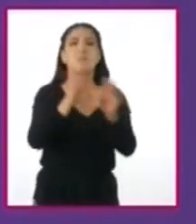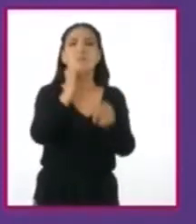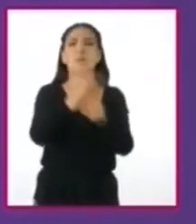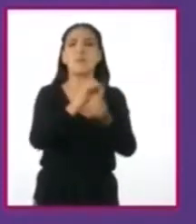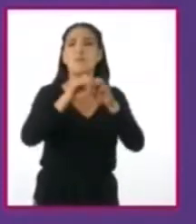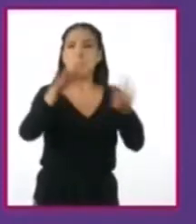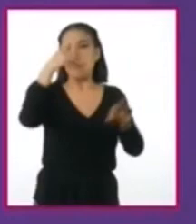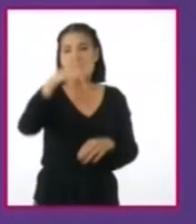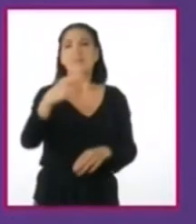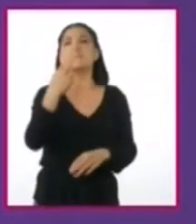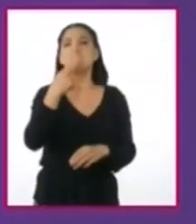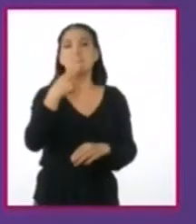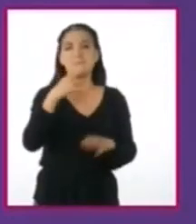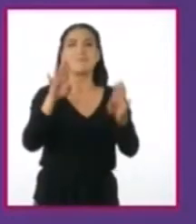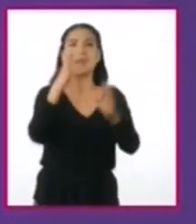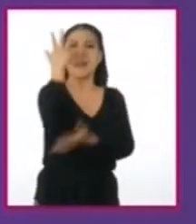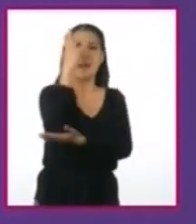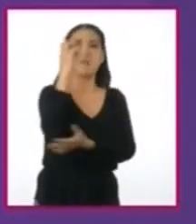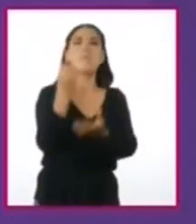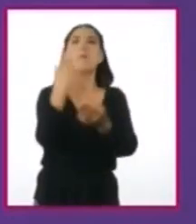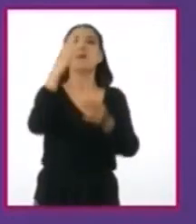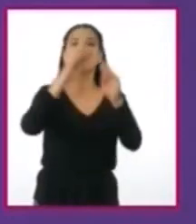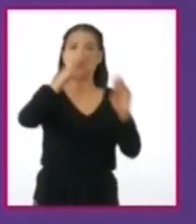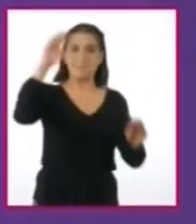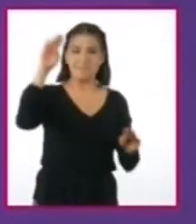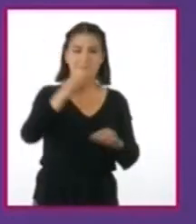para calcular la altura del árbol.